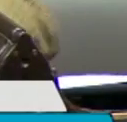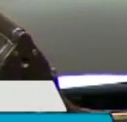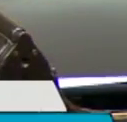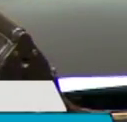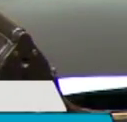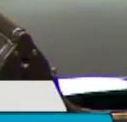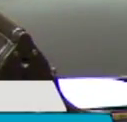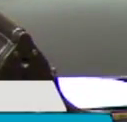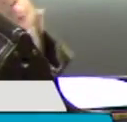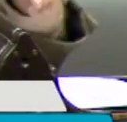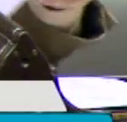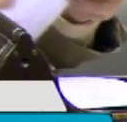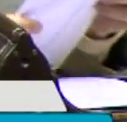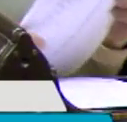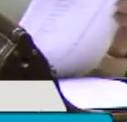En nuestro bloque